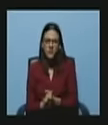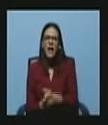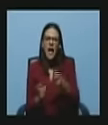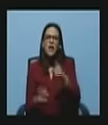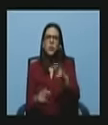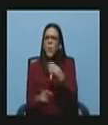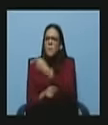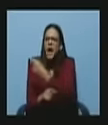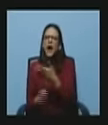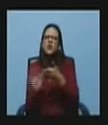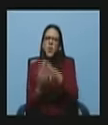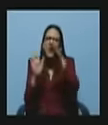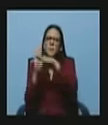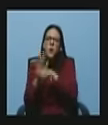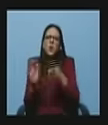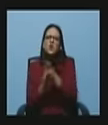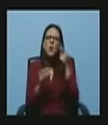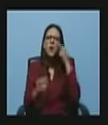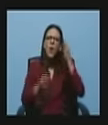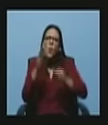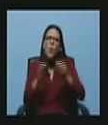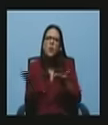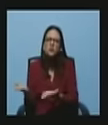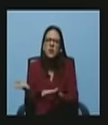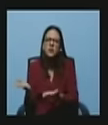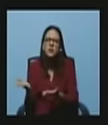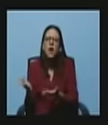todas las partidarias y bebotis.